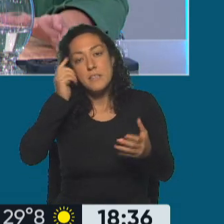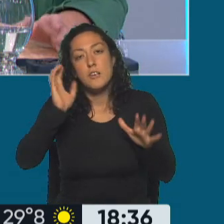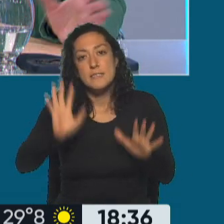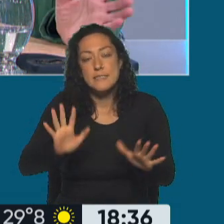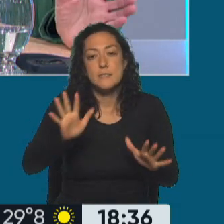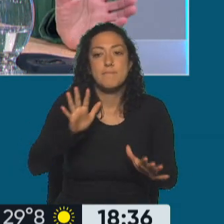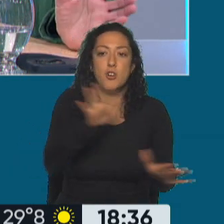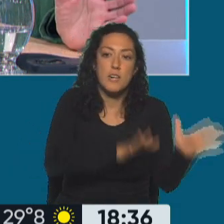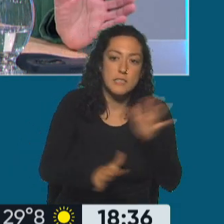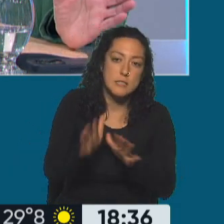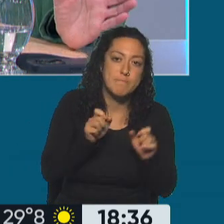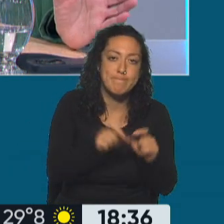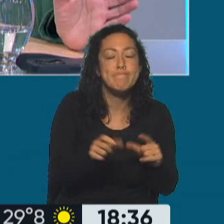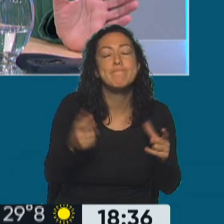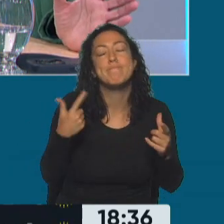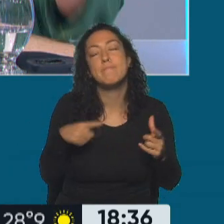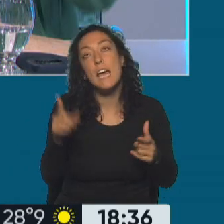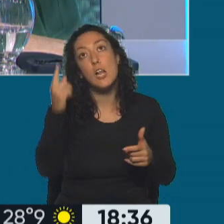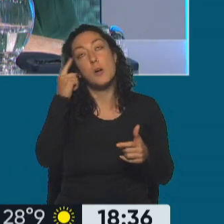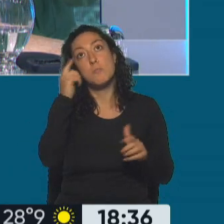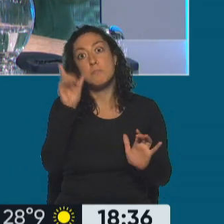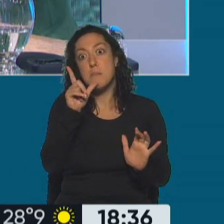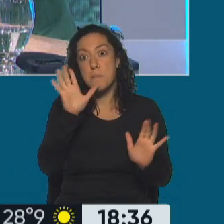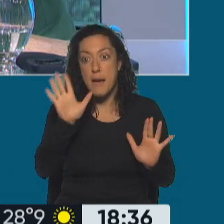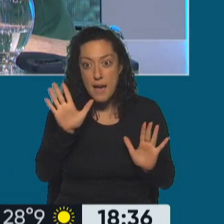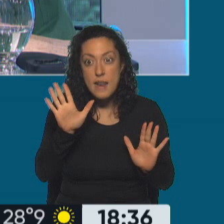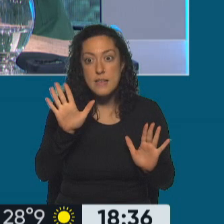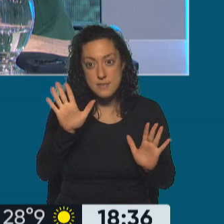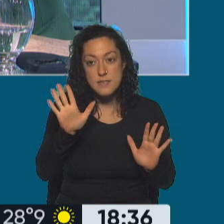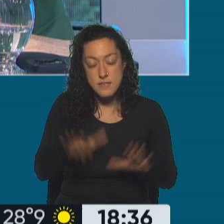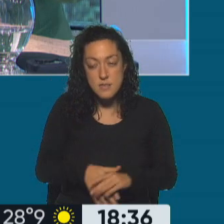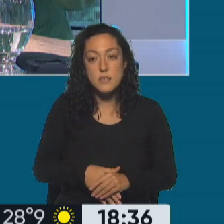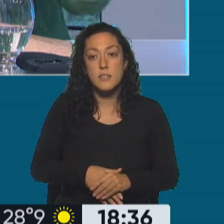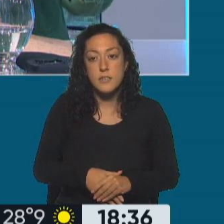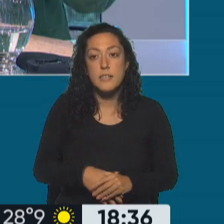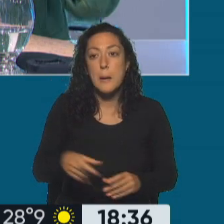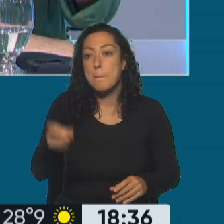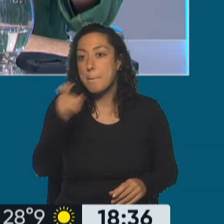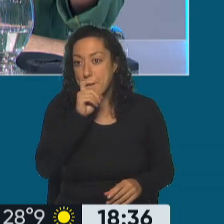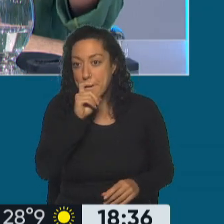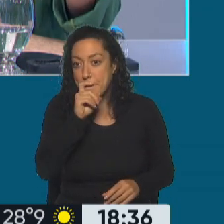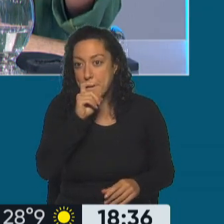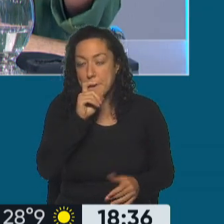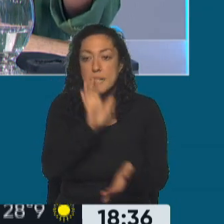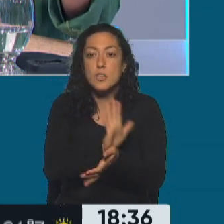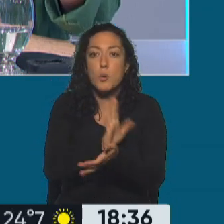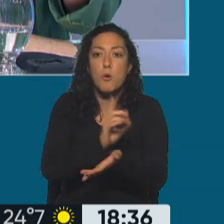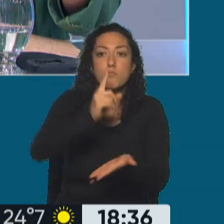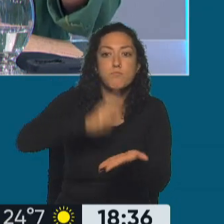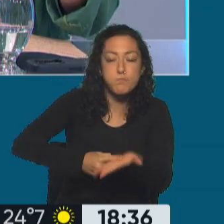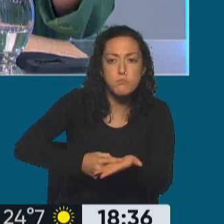pero sí me parece que hay algo de a ver de Es cierto que yo creo que macri ha logrado capitalizar la decisión